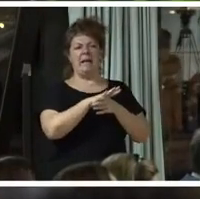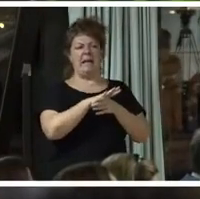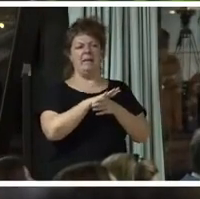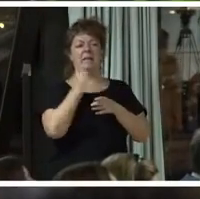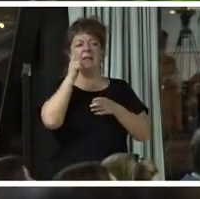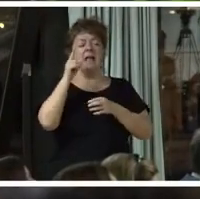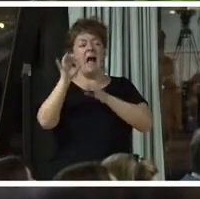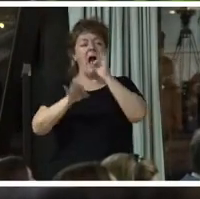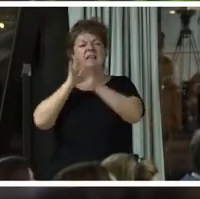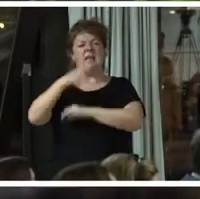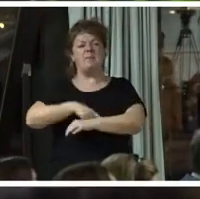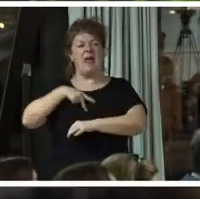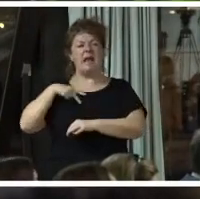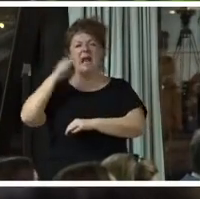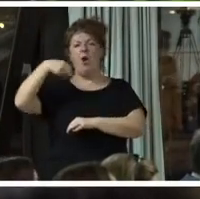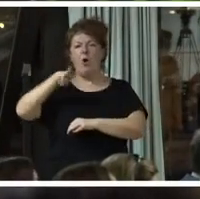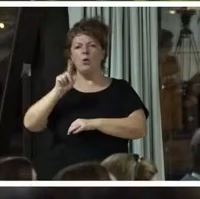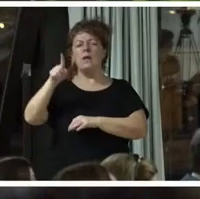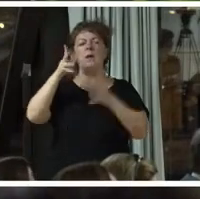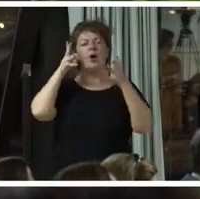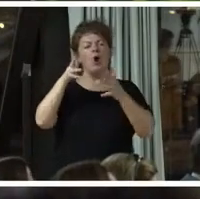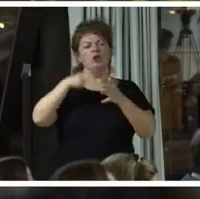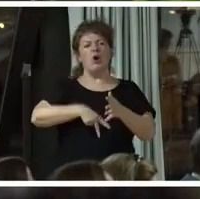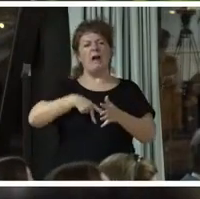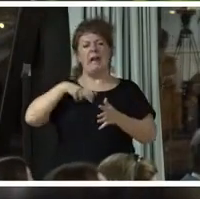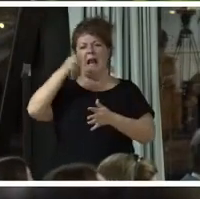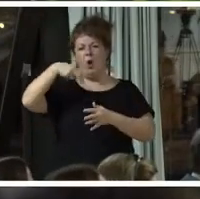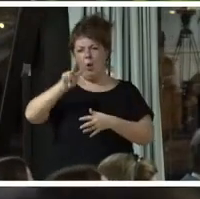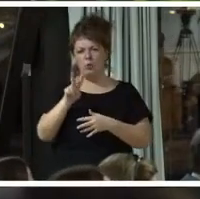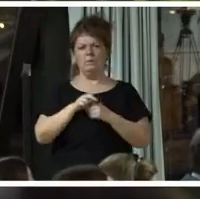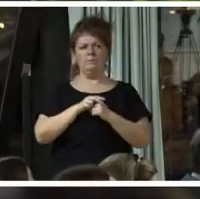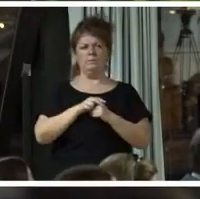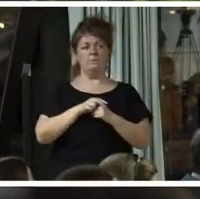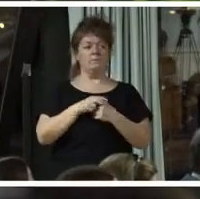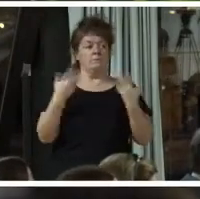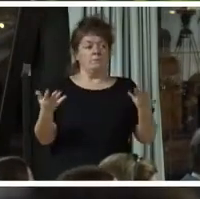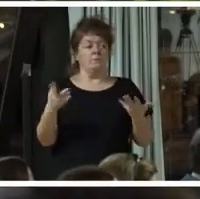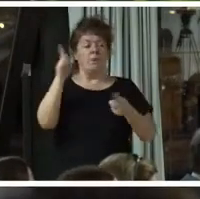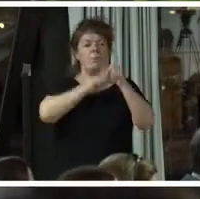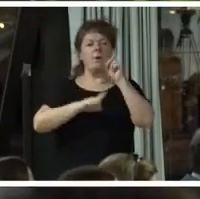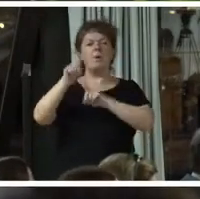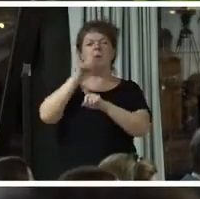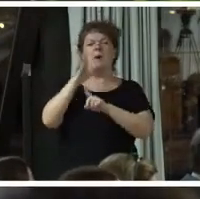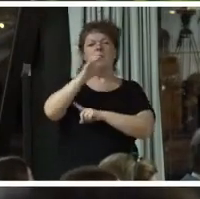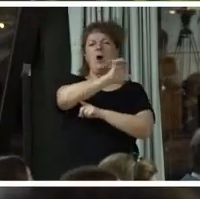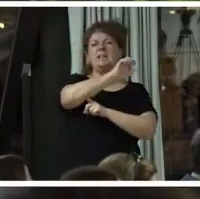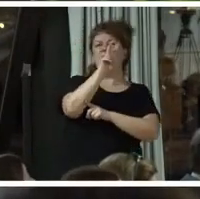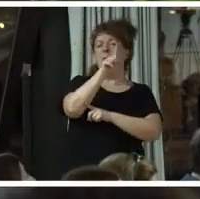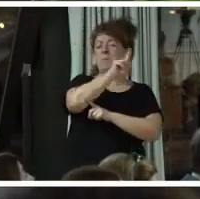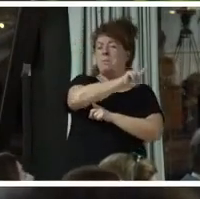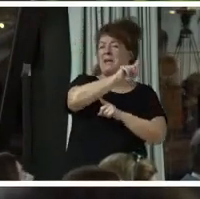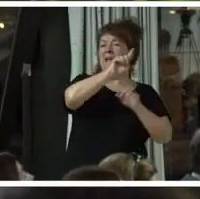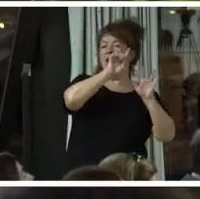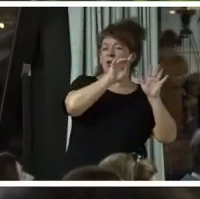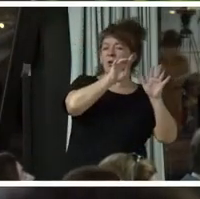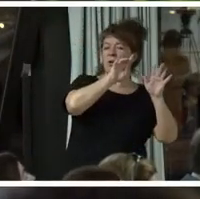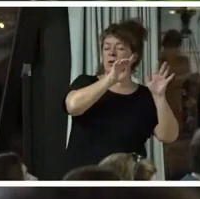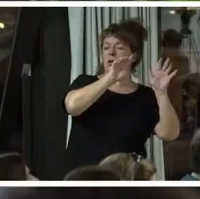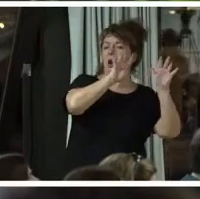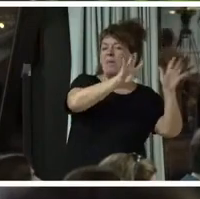Naciones Unidas y el consejo de seguridad de Naciones Unidas el problema viene porque Estados Unidos desde el año